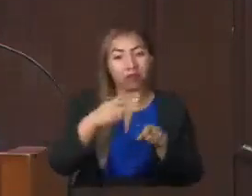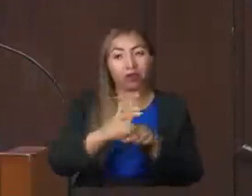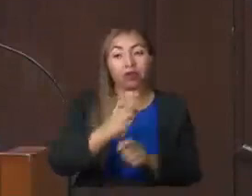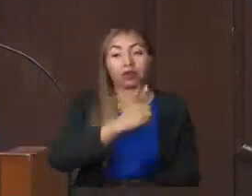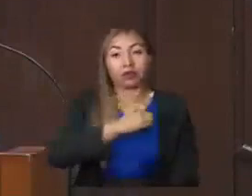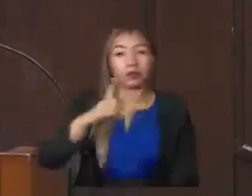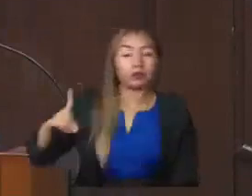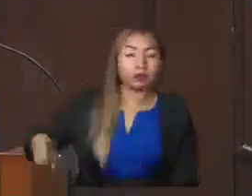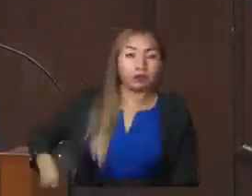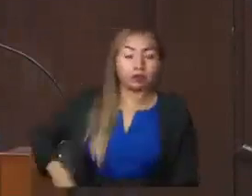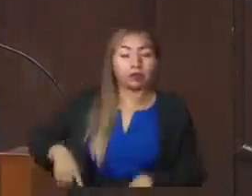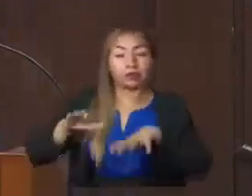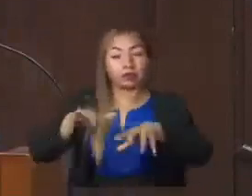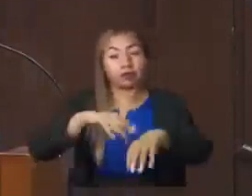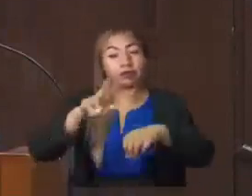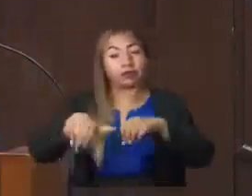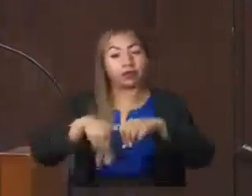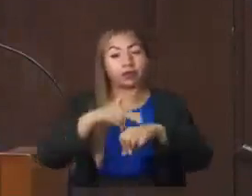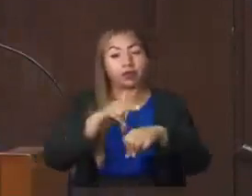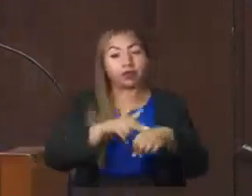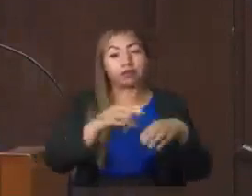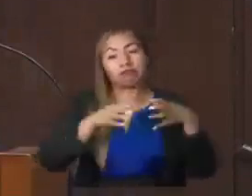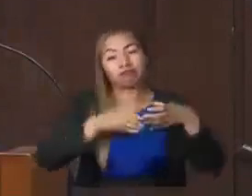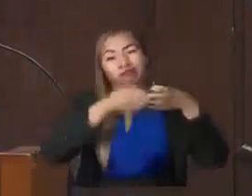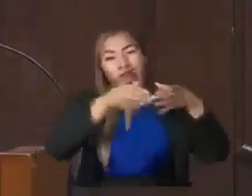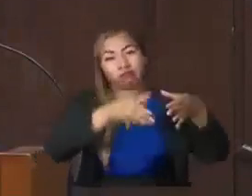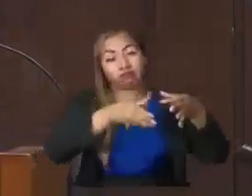Honorables magistrados de la Corte Suprema de Justicia.